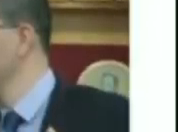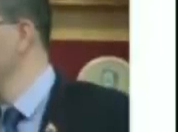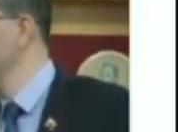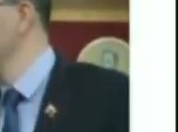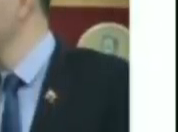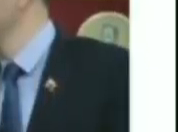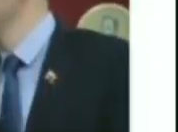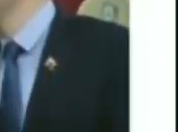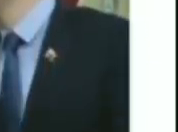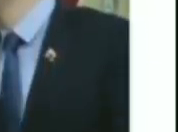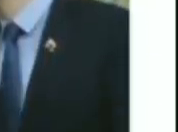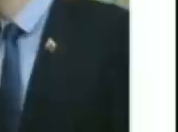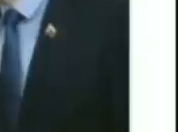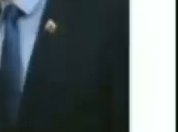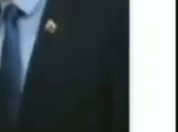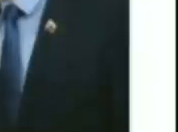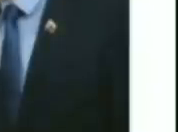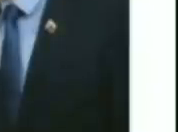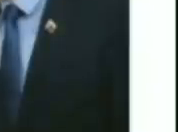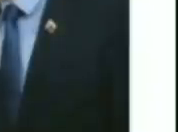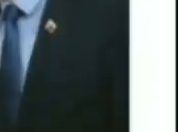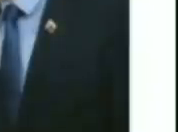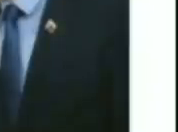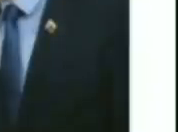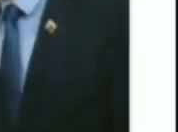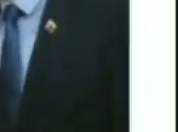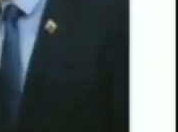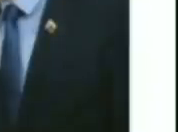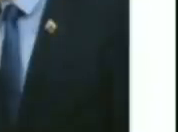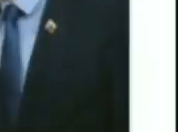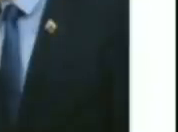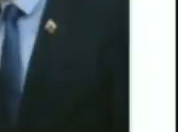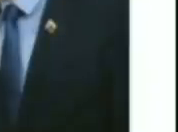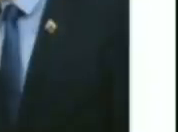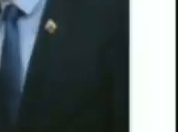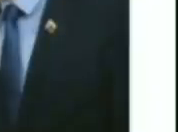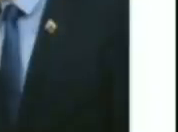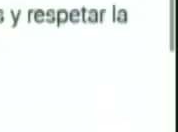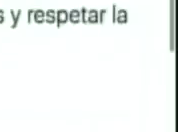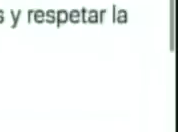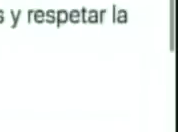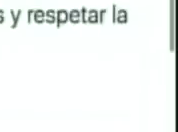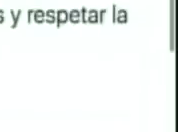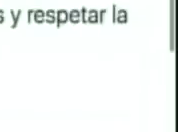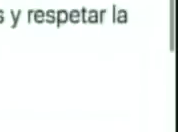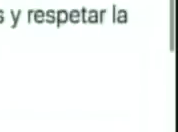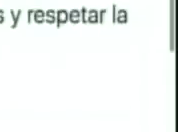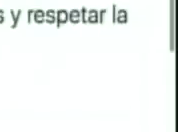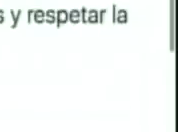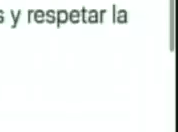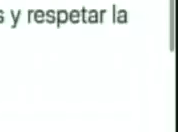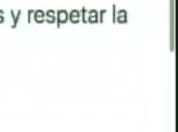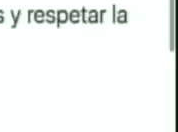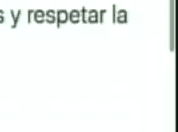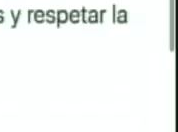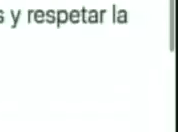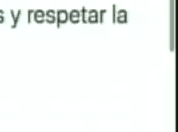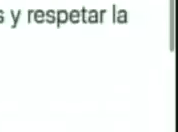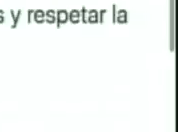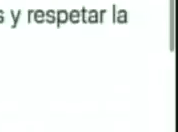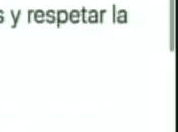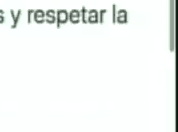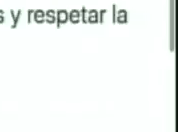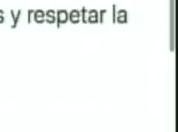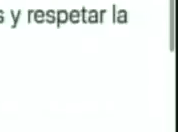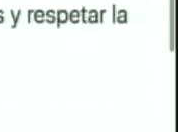acciones violentas que Leopoldo López planificaba desde su residencia. En otra publicación escribe lo